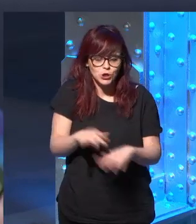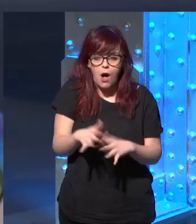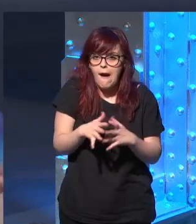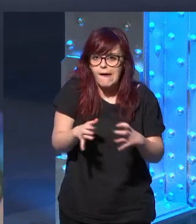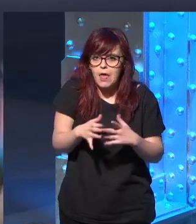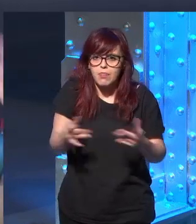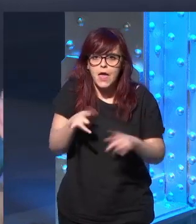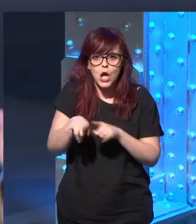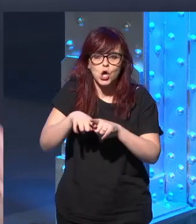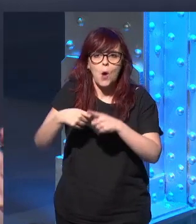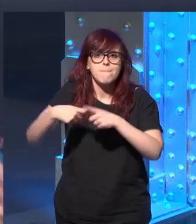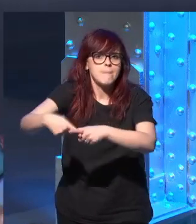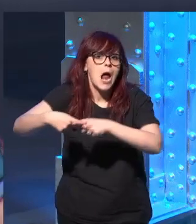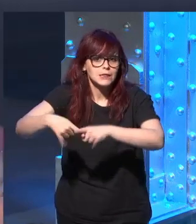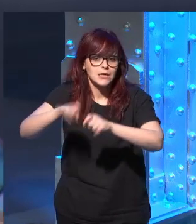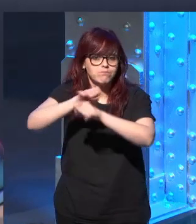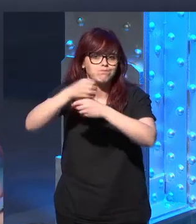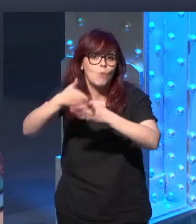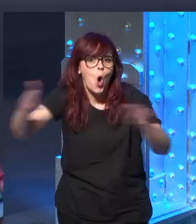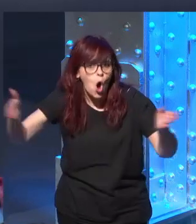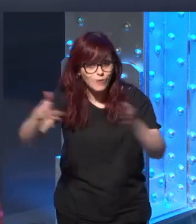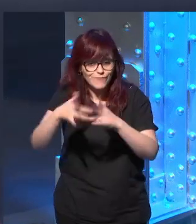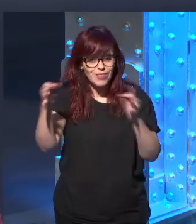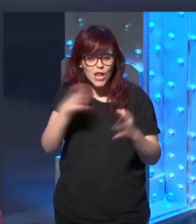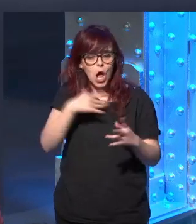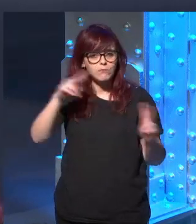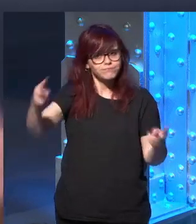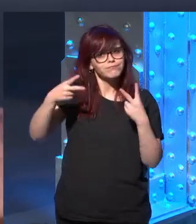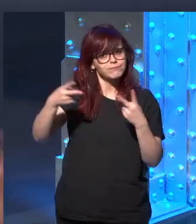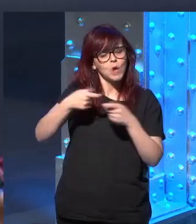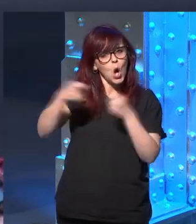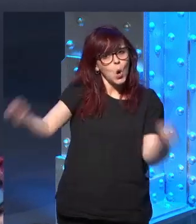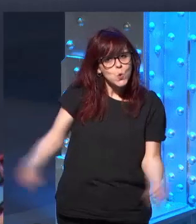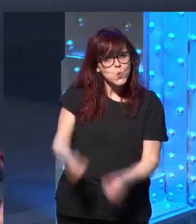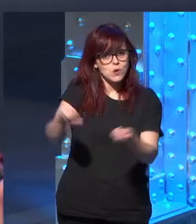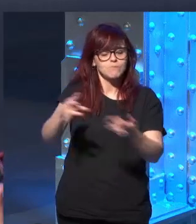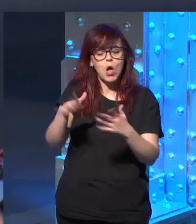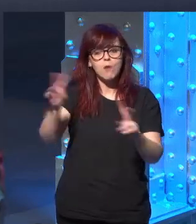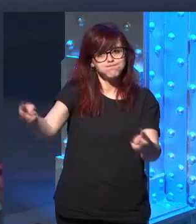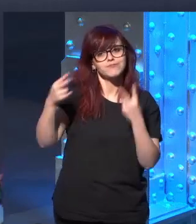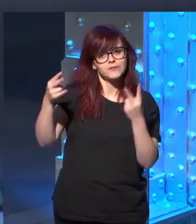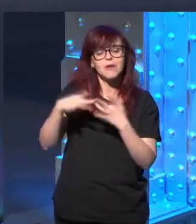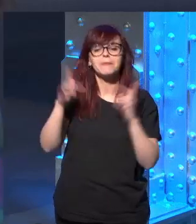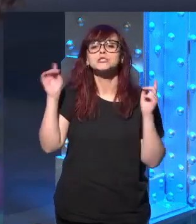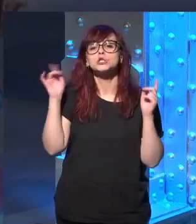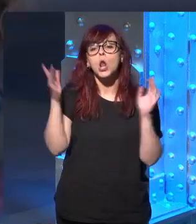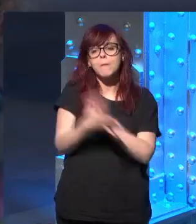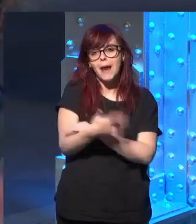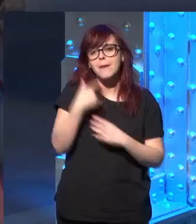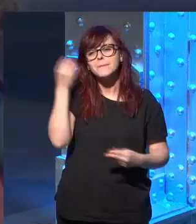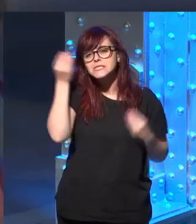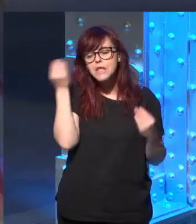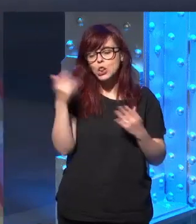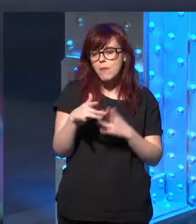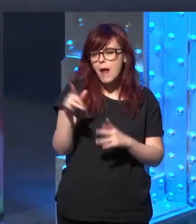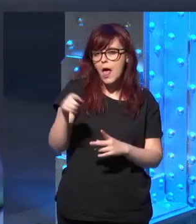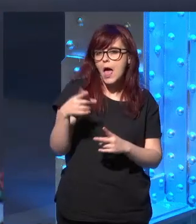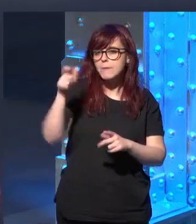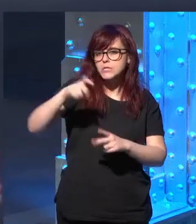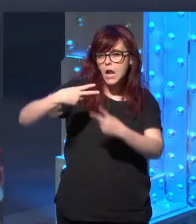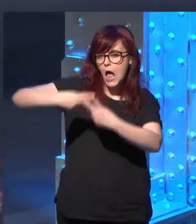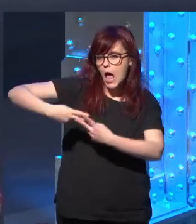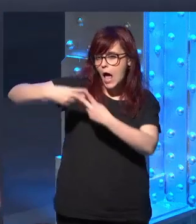como así, tan propia de los tiempos, de mostrar todo, ¿no? Todo está pensado para ser mostrado. No es que escriba todo pensando en